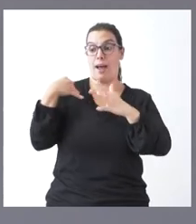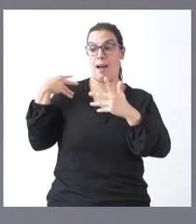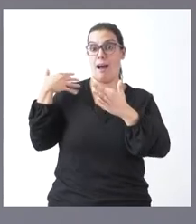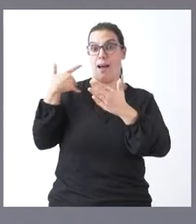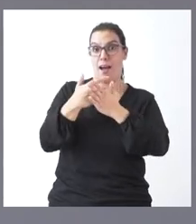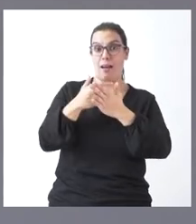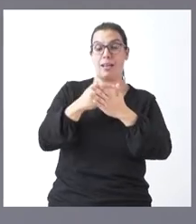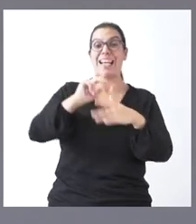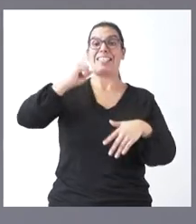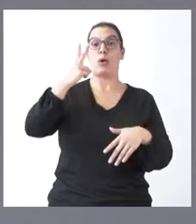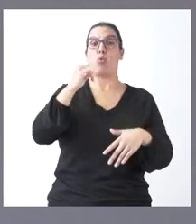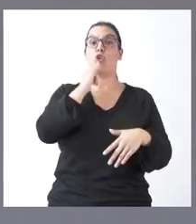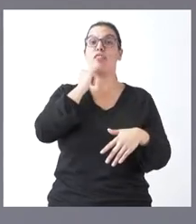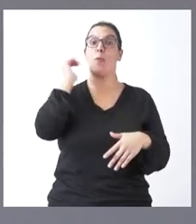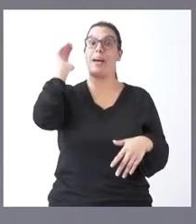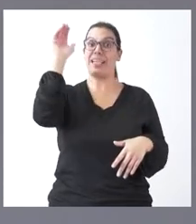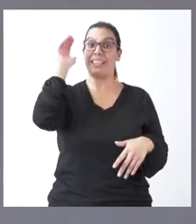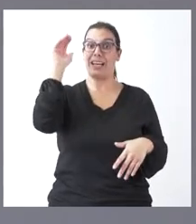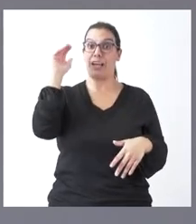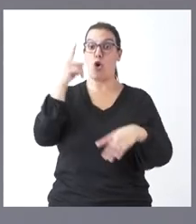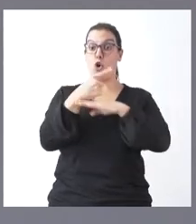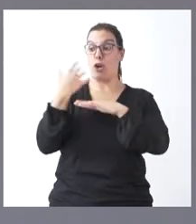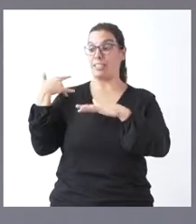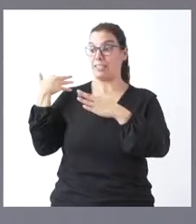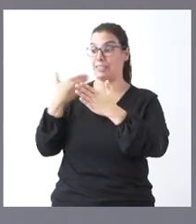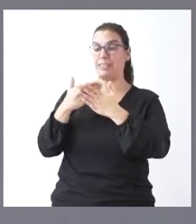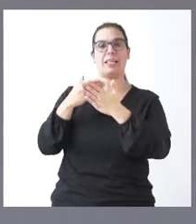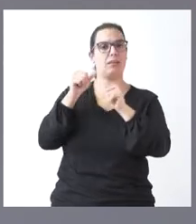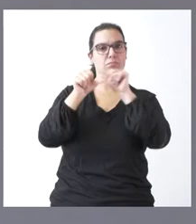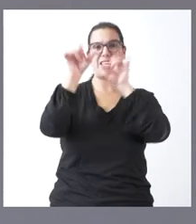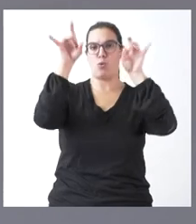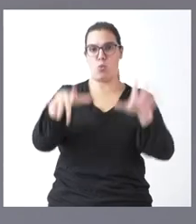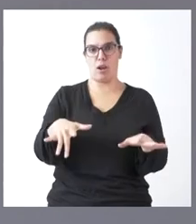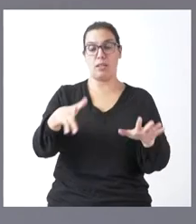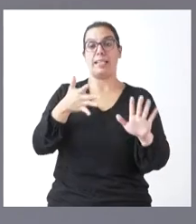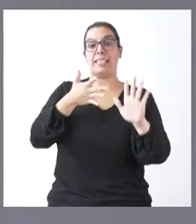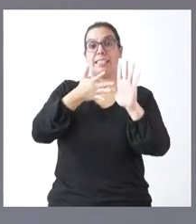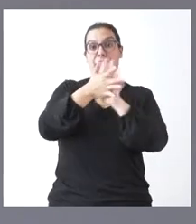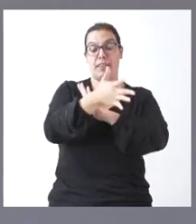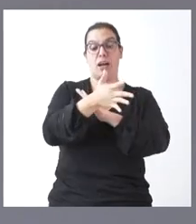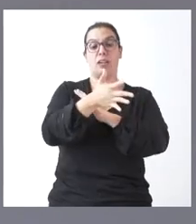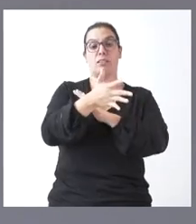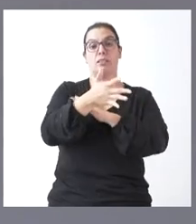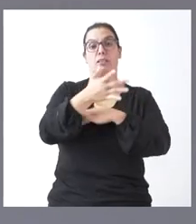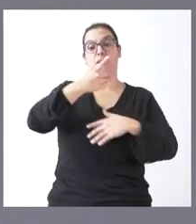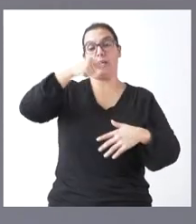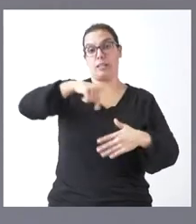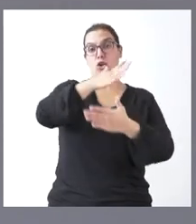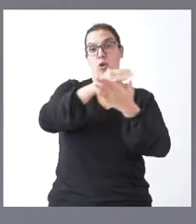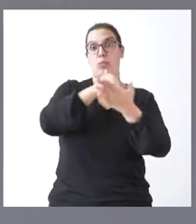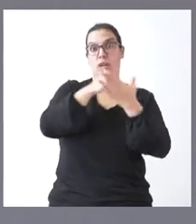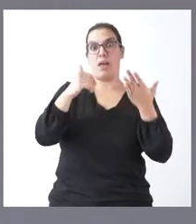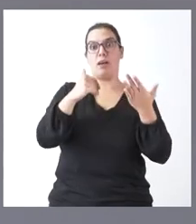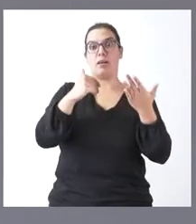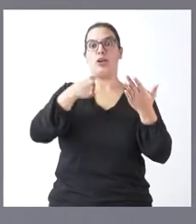de segundo idioma extranjero que se venían dando hasta ahora y por tanto el hecho de que nuestra comunidad Autónoma podamos